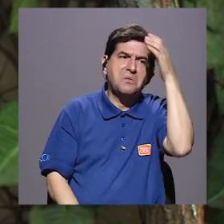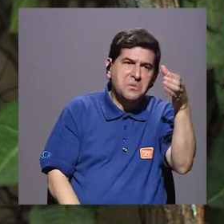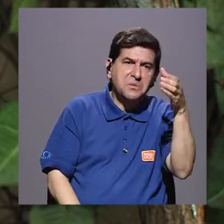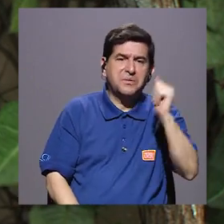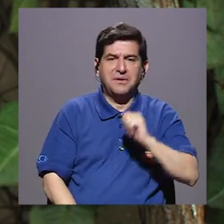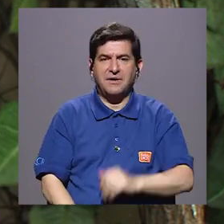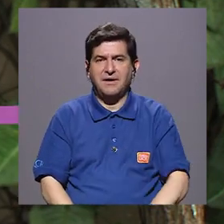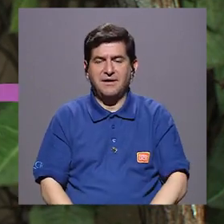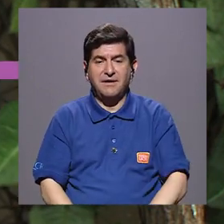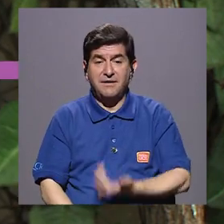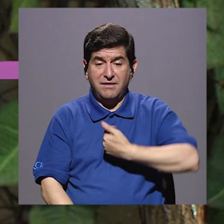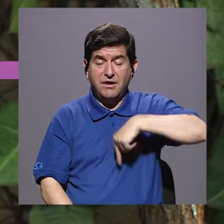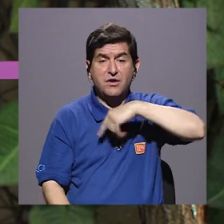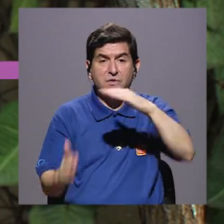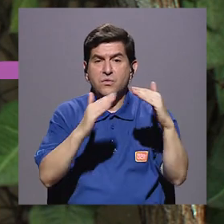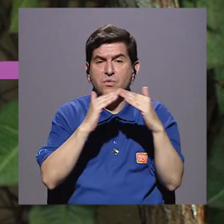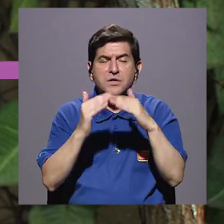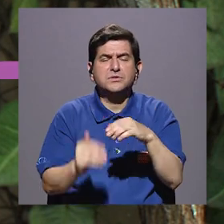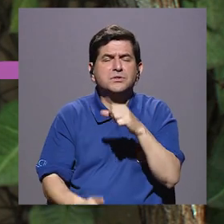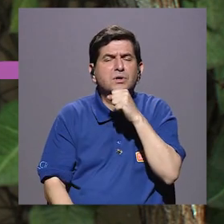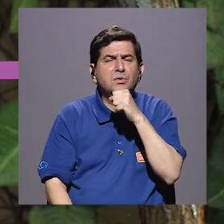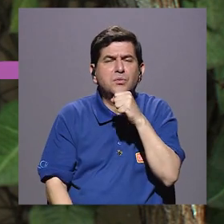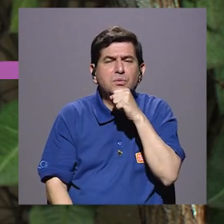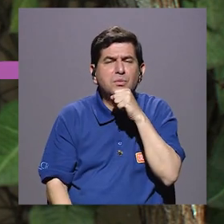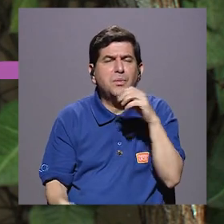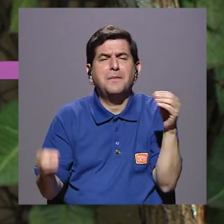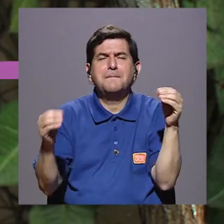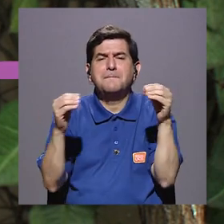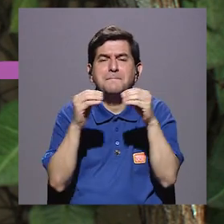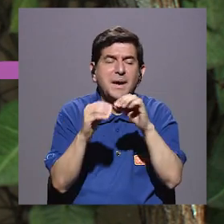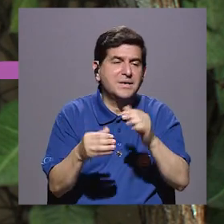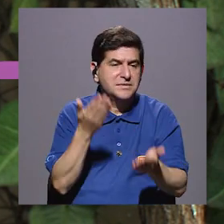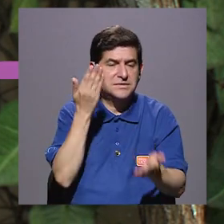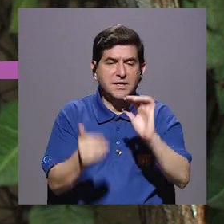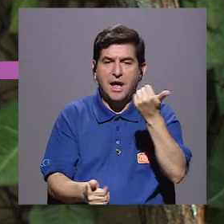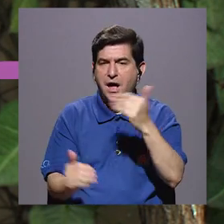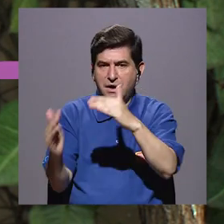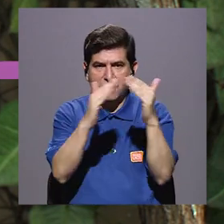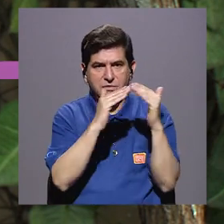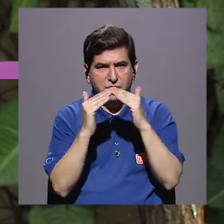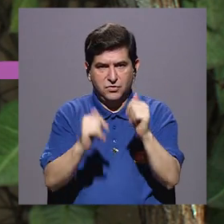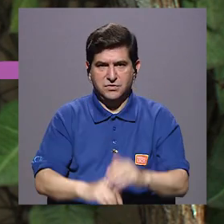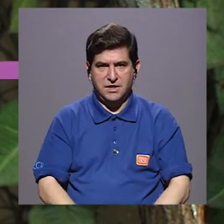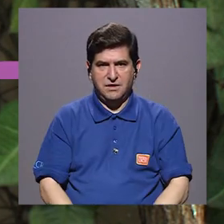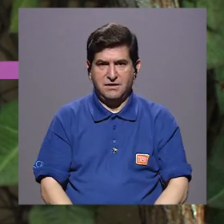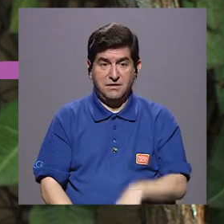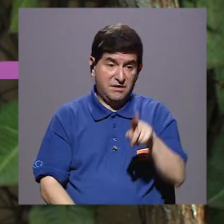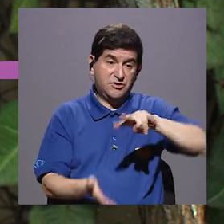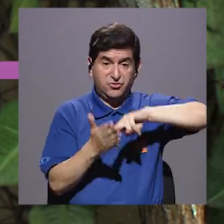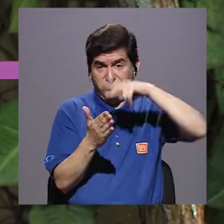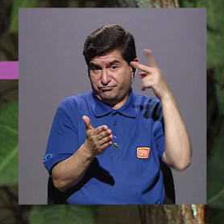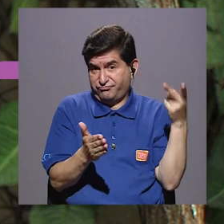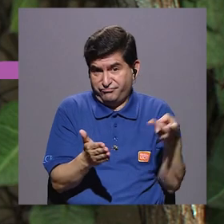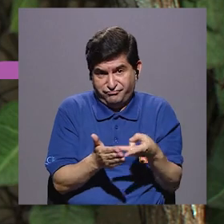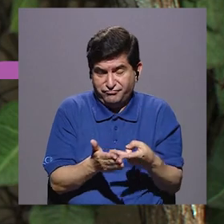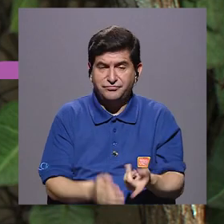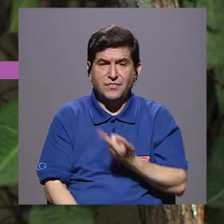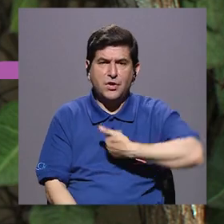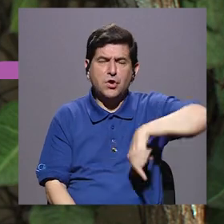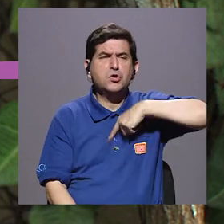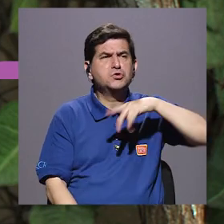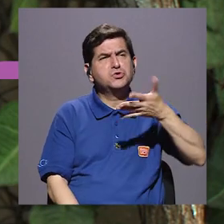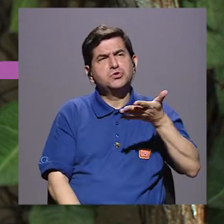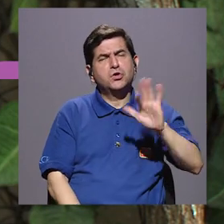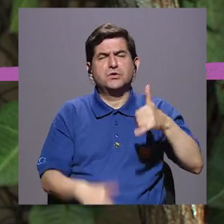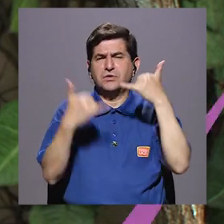culturales, que ha hecho que nuestra población esté envejeciendo más que otras poblaciones. Y eso se refiere a que, por ejemplo,